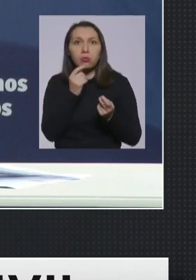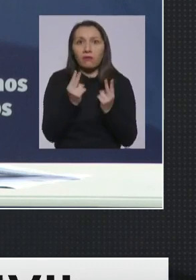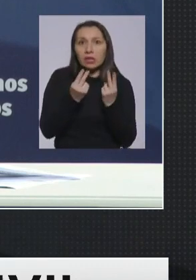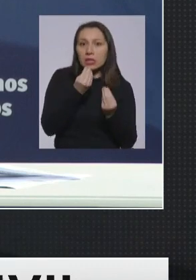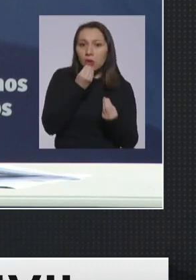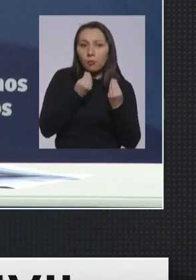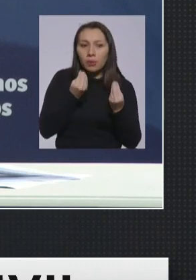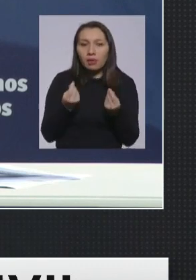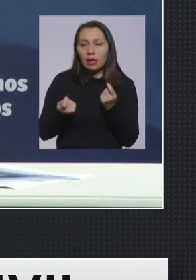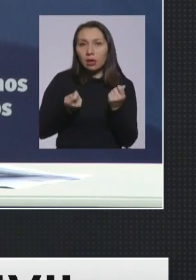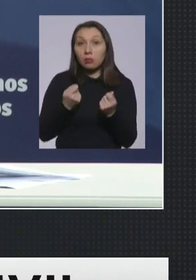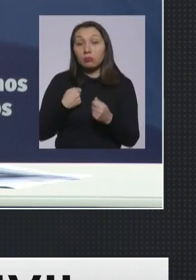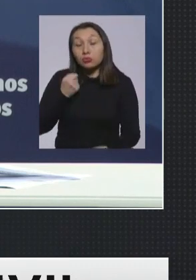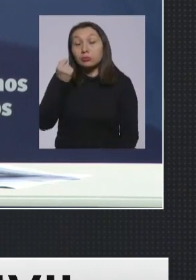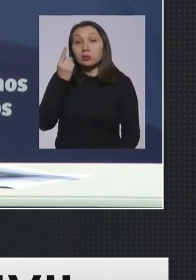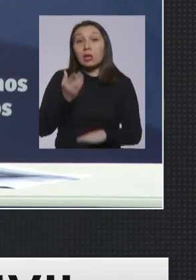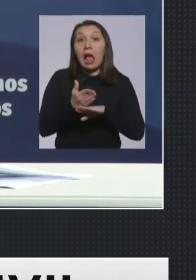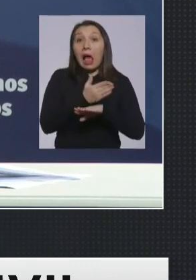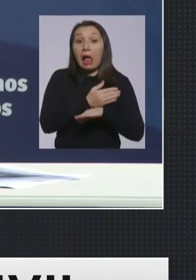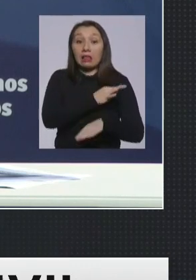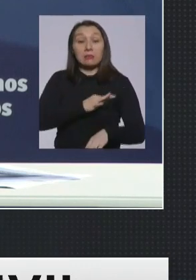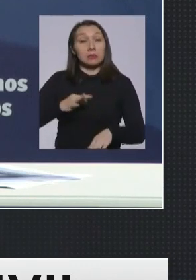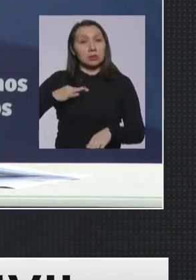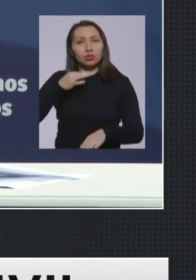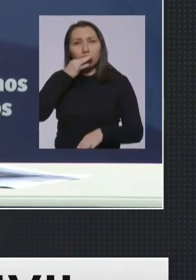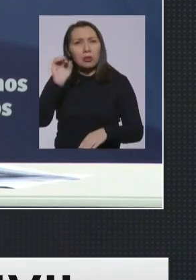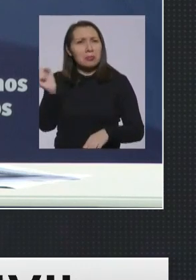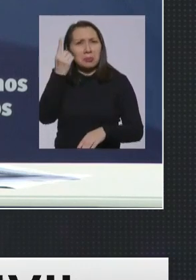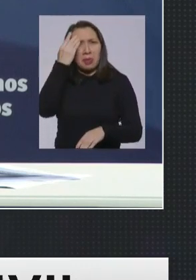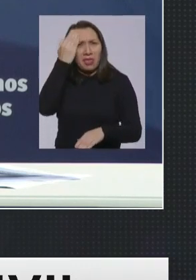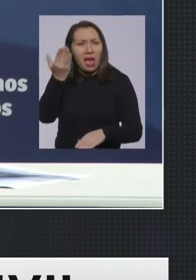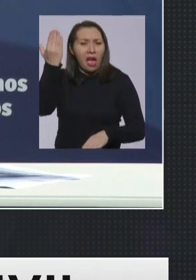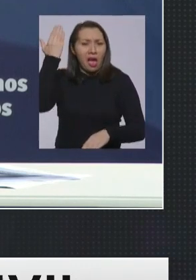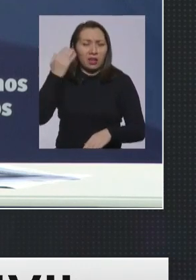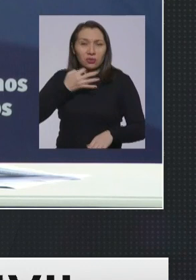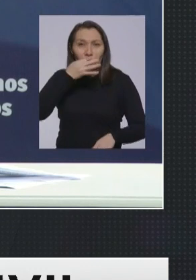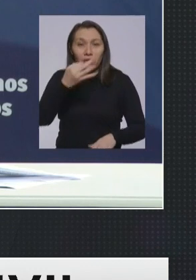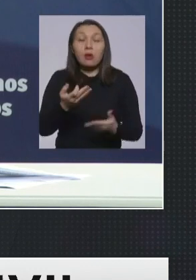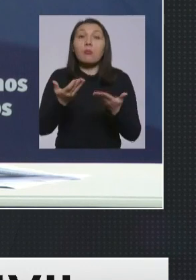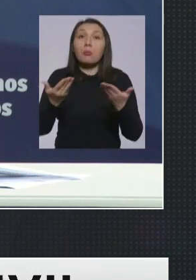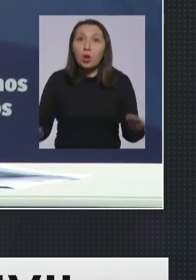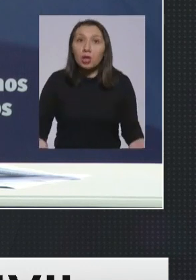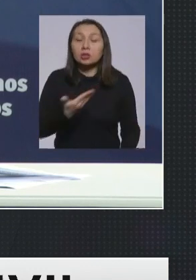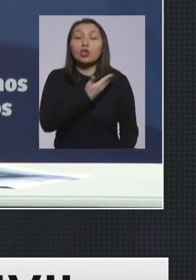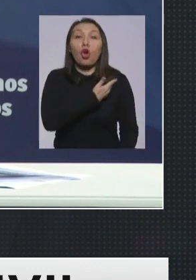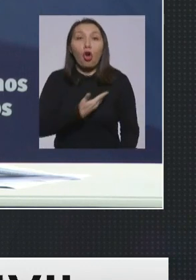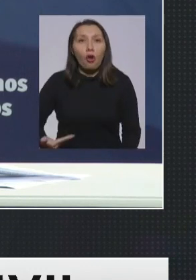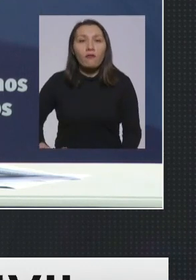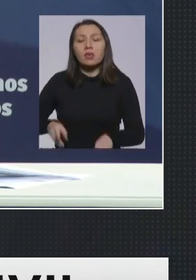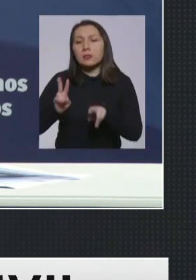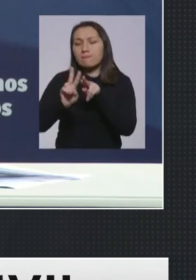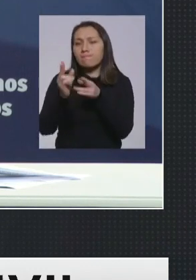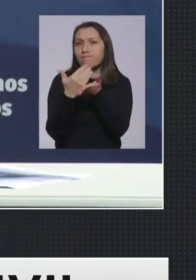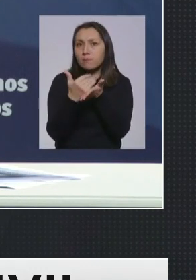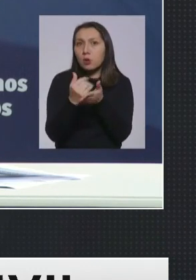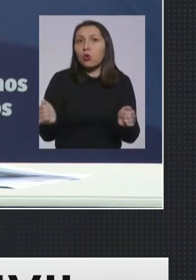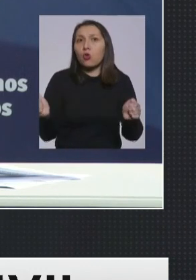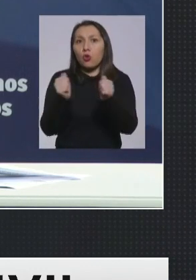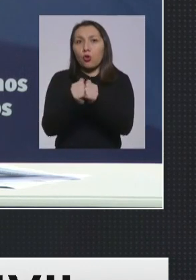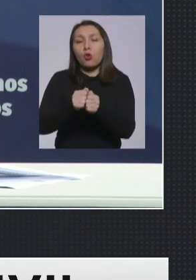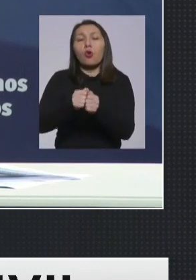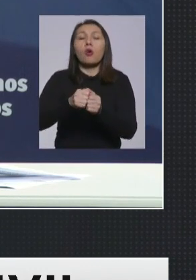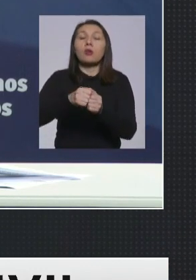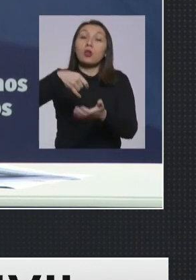comprendemos y yo antes de ser ministro lo dije desde el primer día por eso es que el gobierno ha implementado en conjunto con el